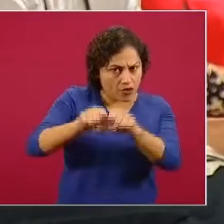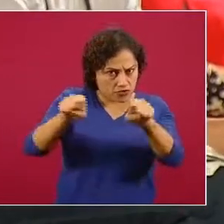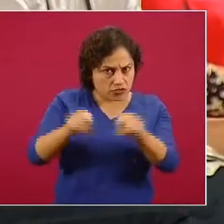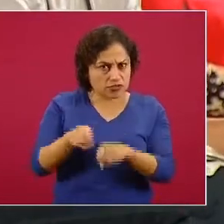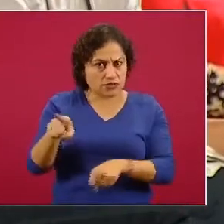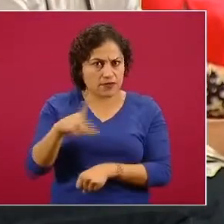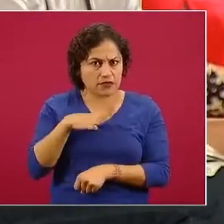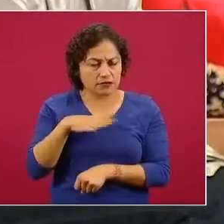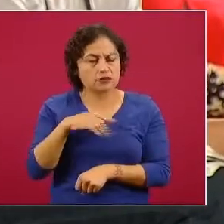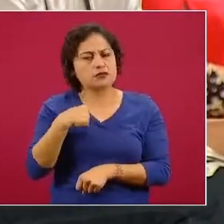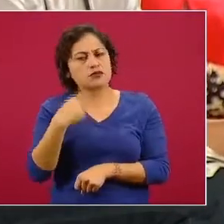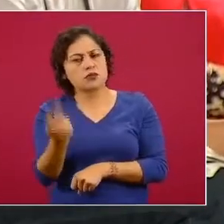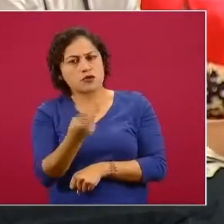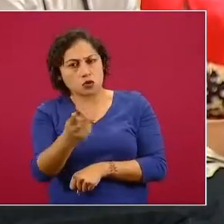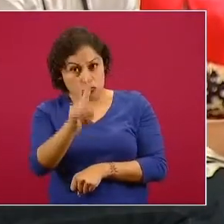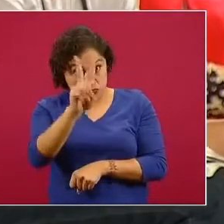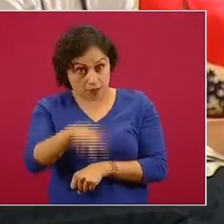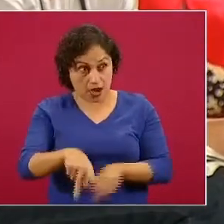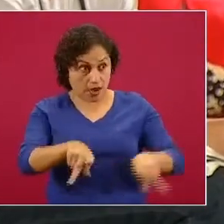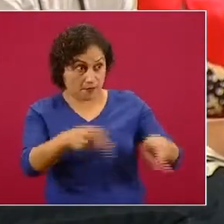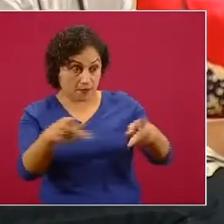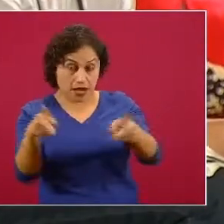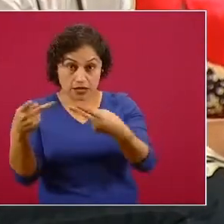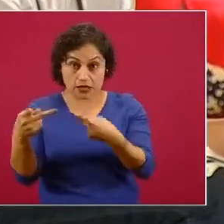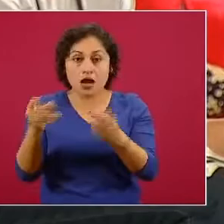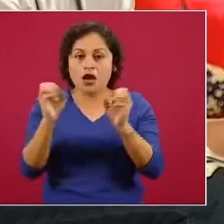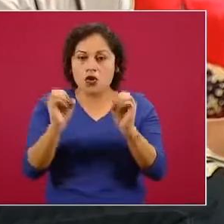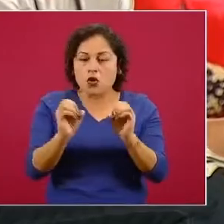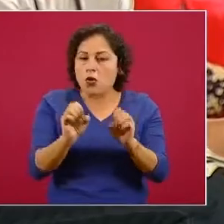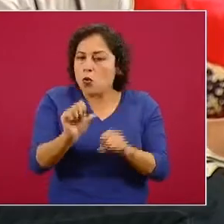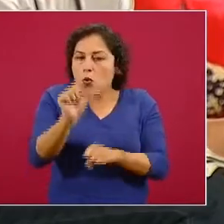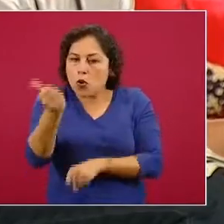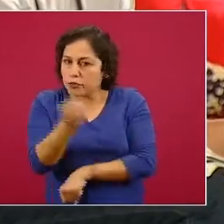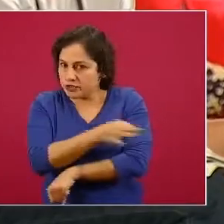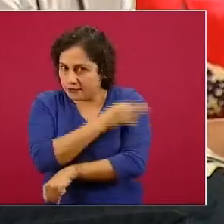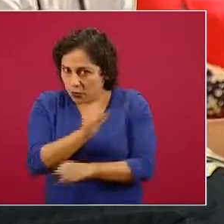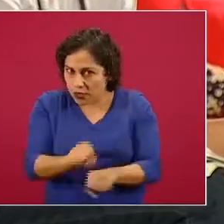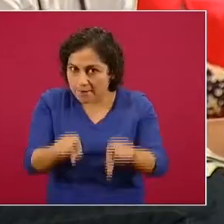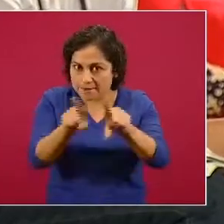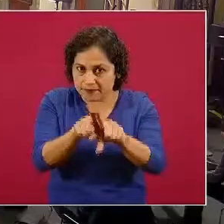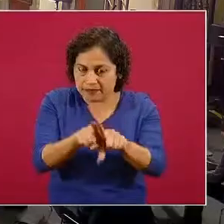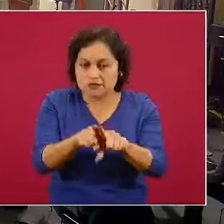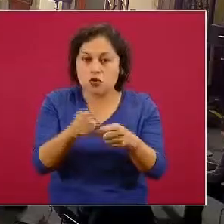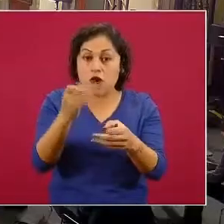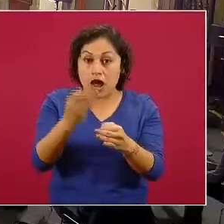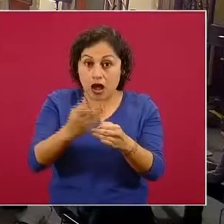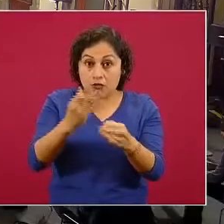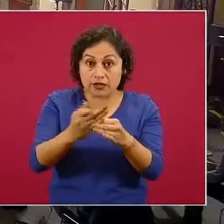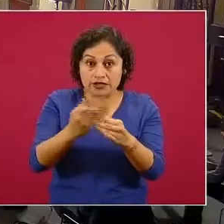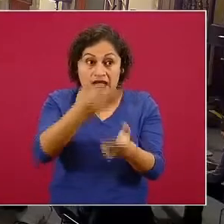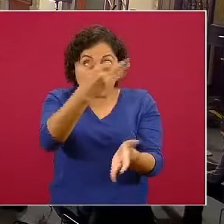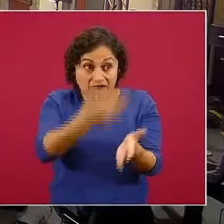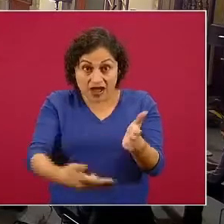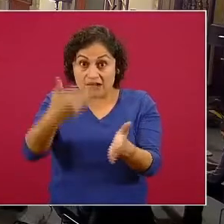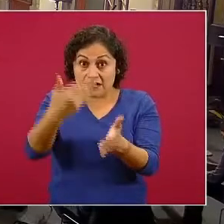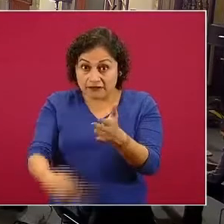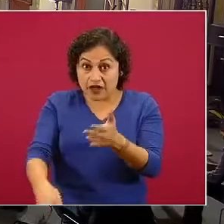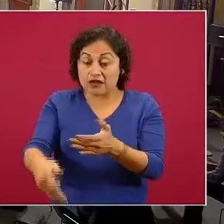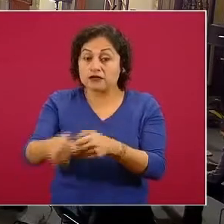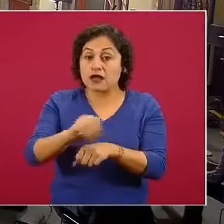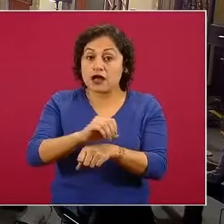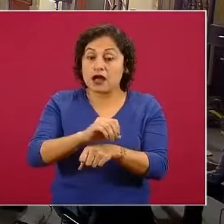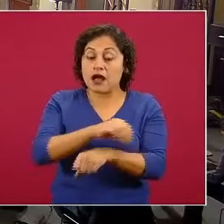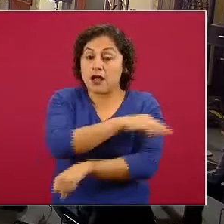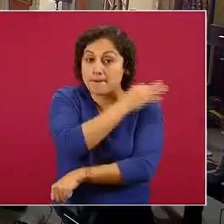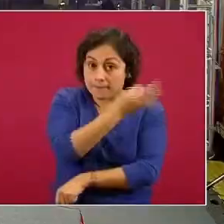les está sucediendo con otras vacunas y si actualmente hay desabasto de qué vacunas. El jueves en el IMSS hablaban